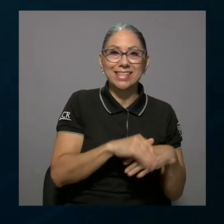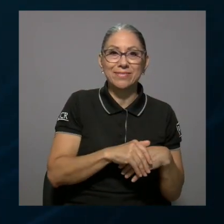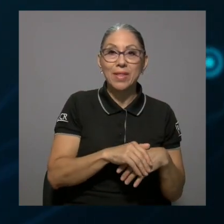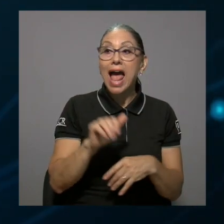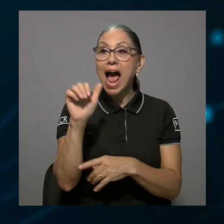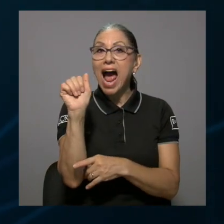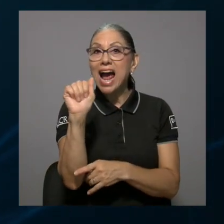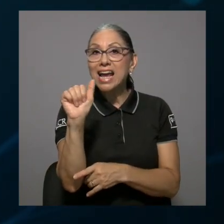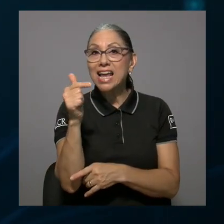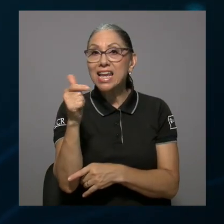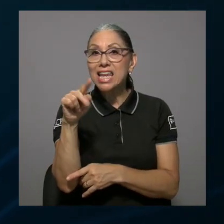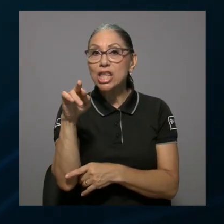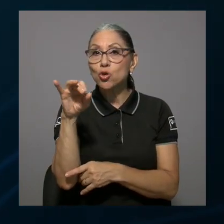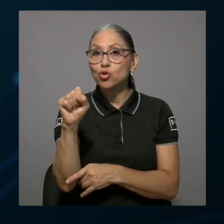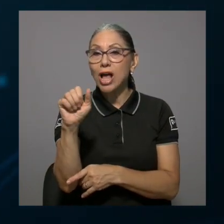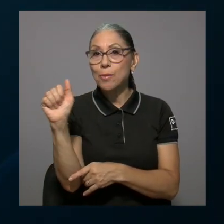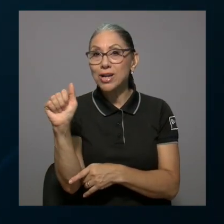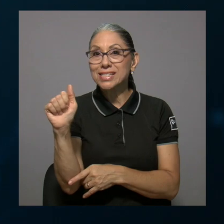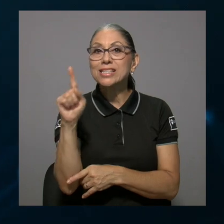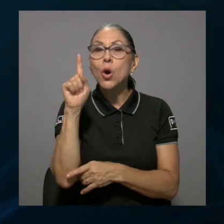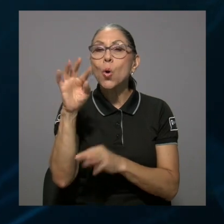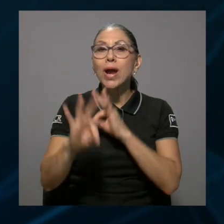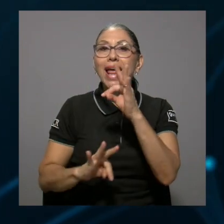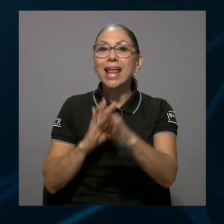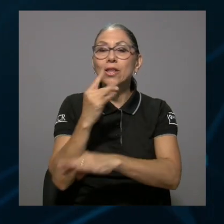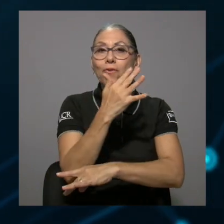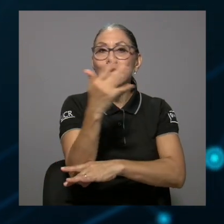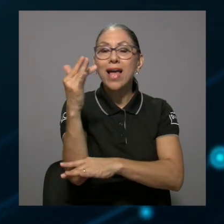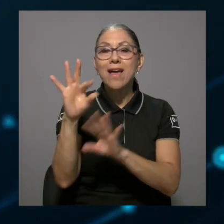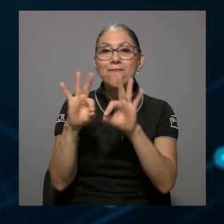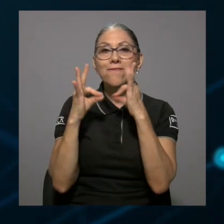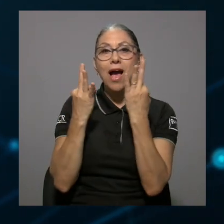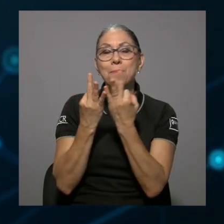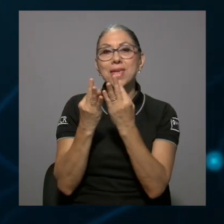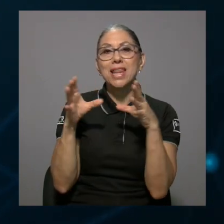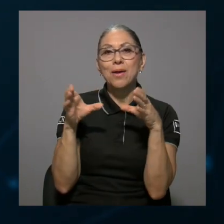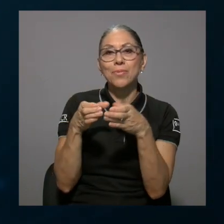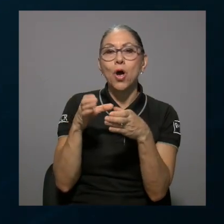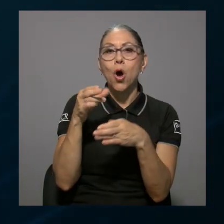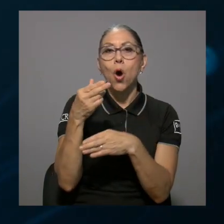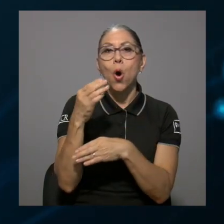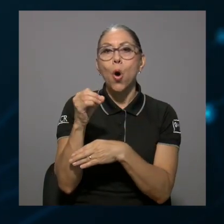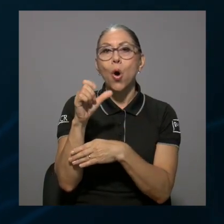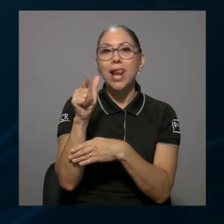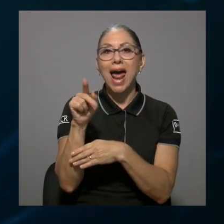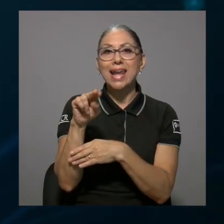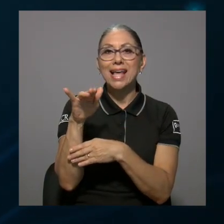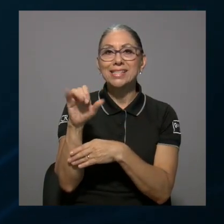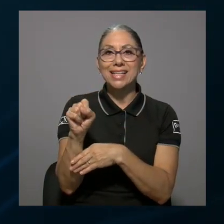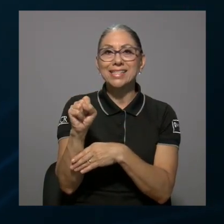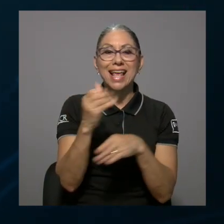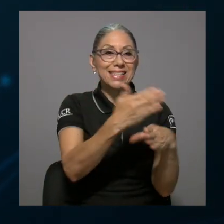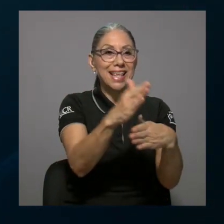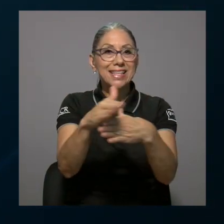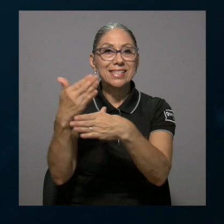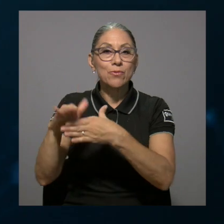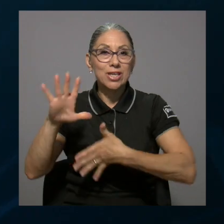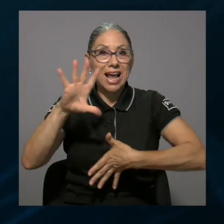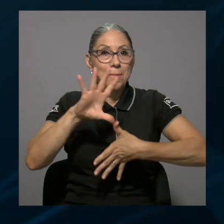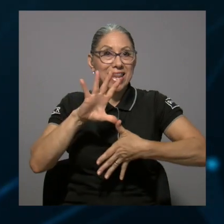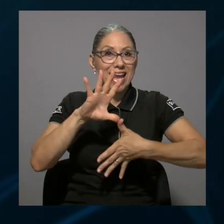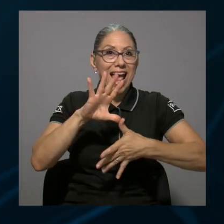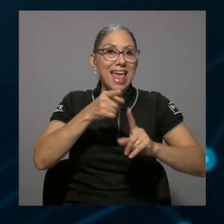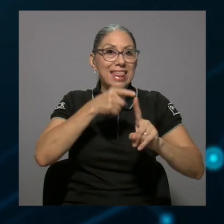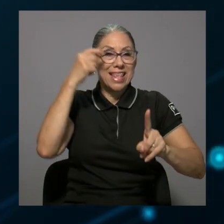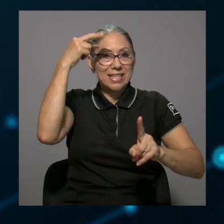Agnistus arborensis es un género de planta de la familia de las solanáceas que se distribuyen por las zonas tropicales de América. Se